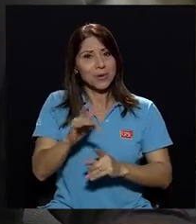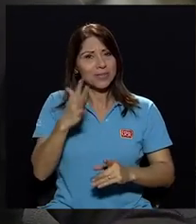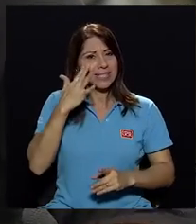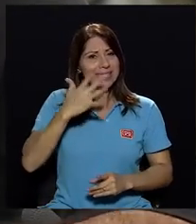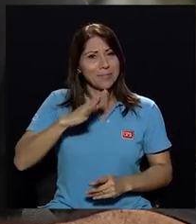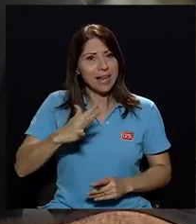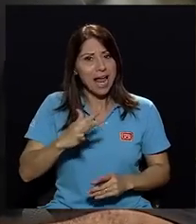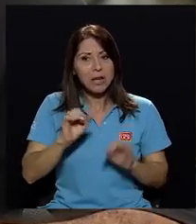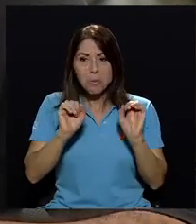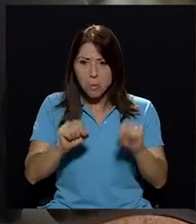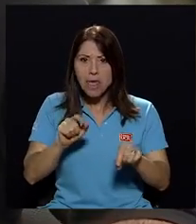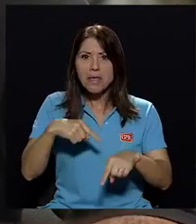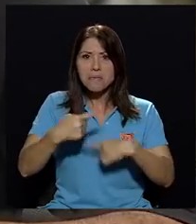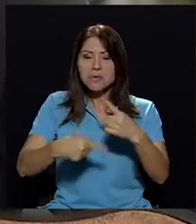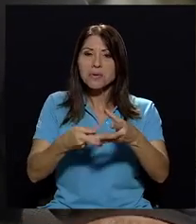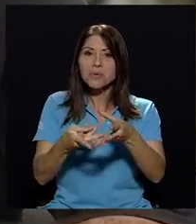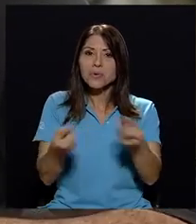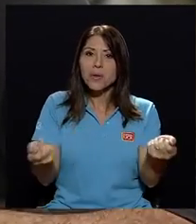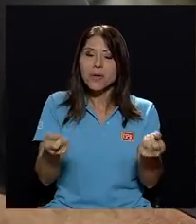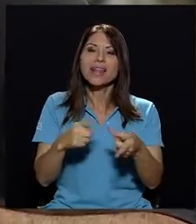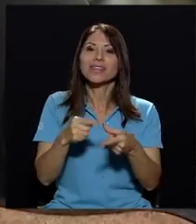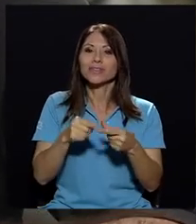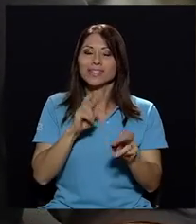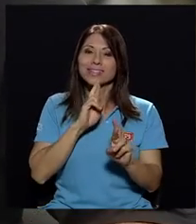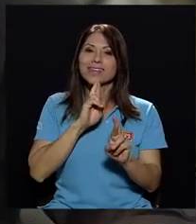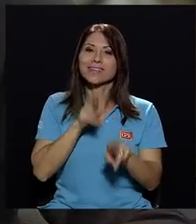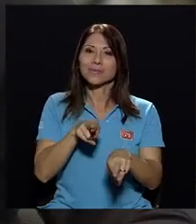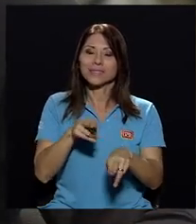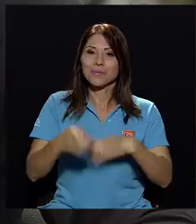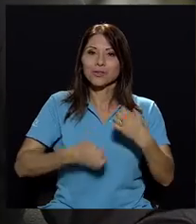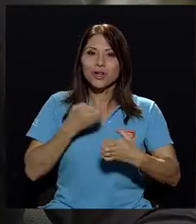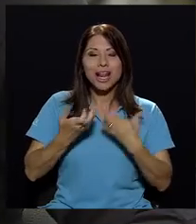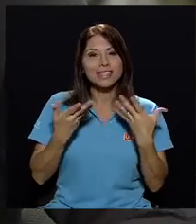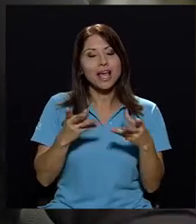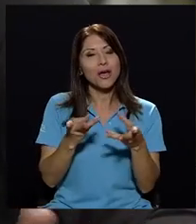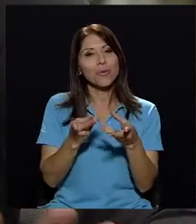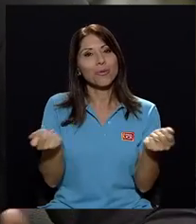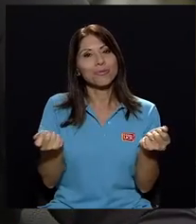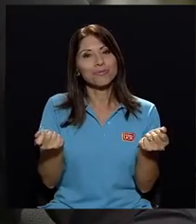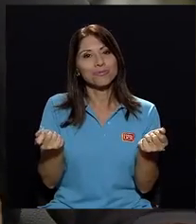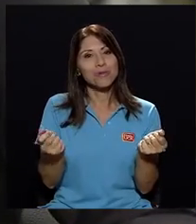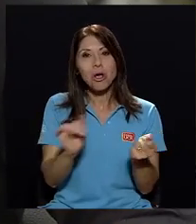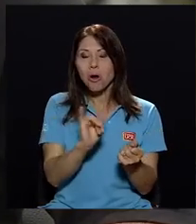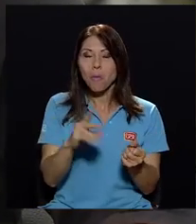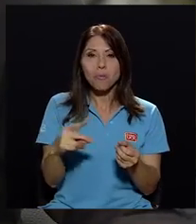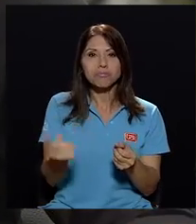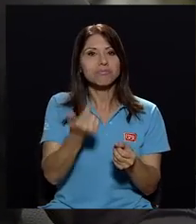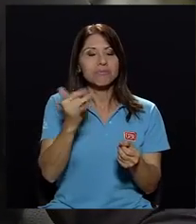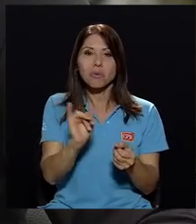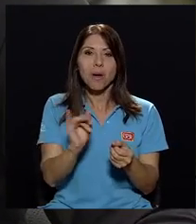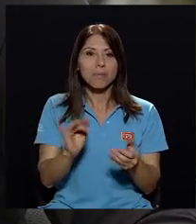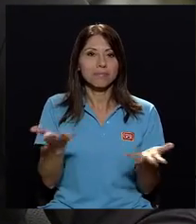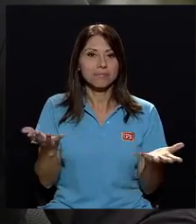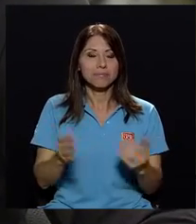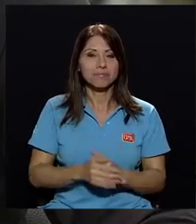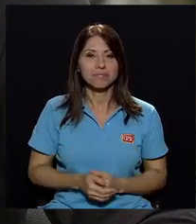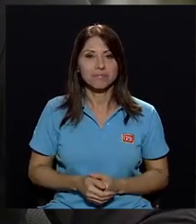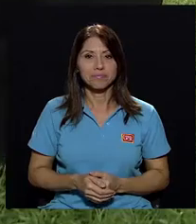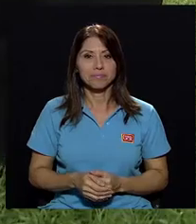resolver y entonces la depresión o la respuesta emocional se vaya a desaparecer, así como de pronto como